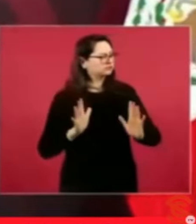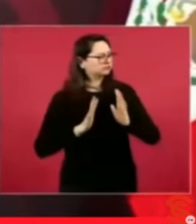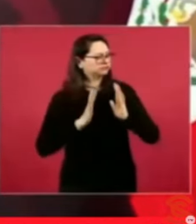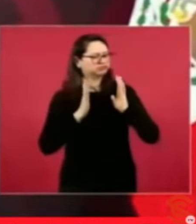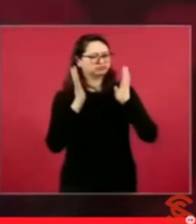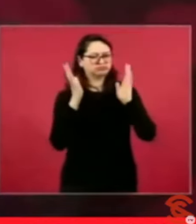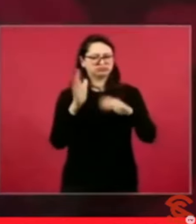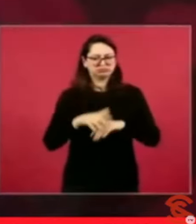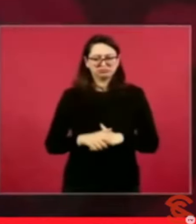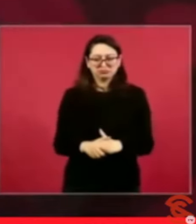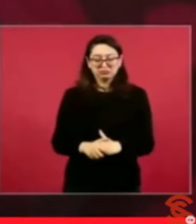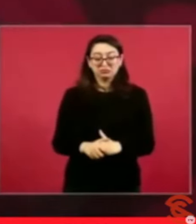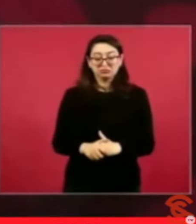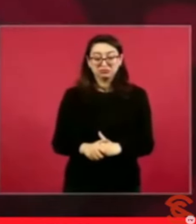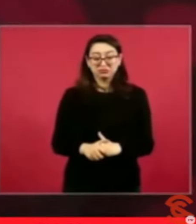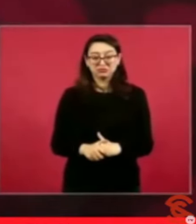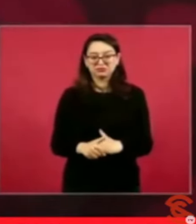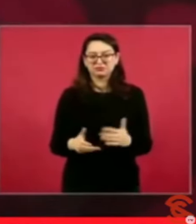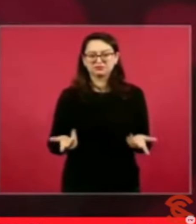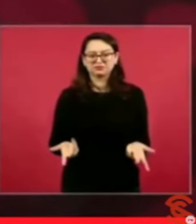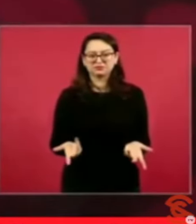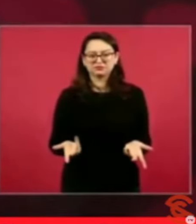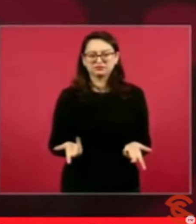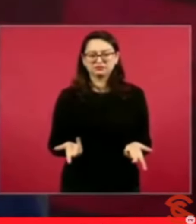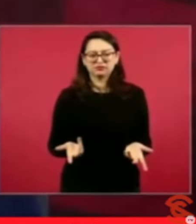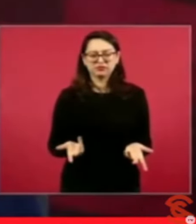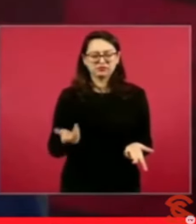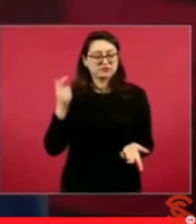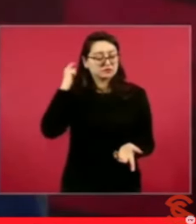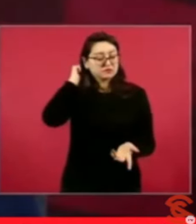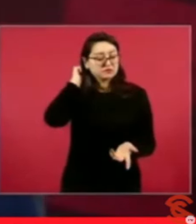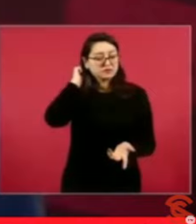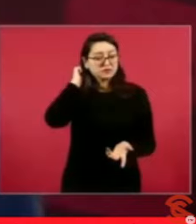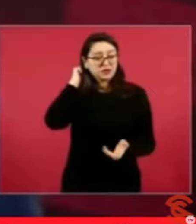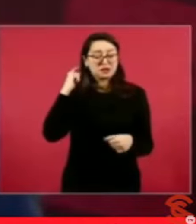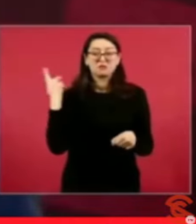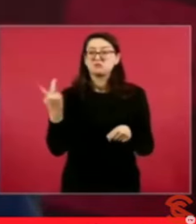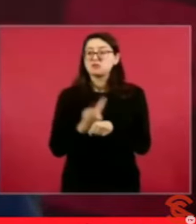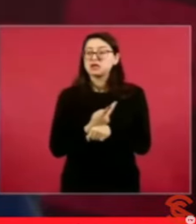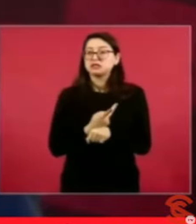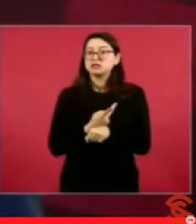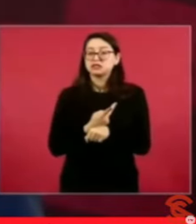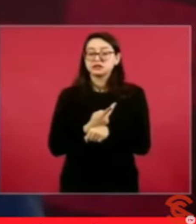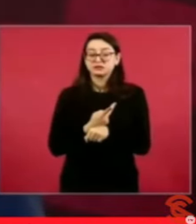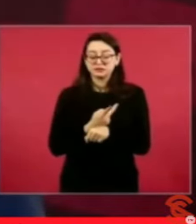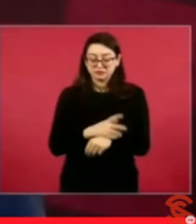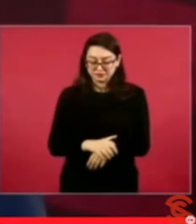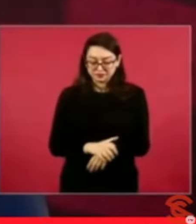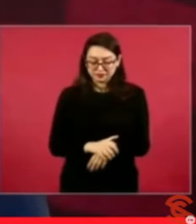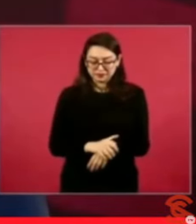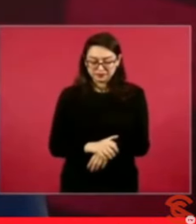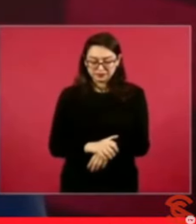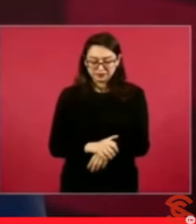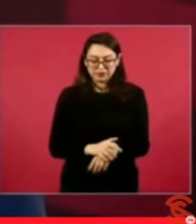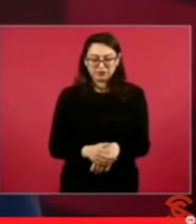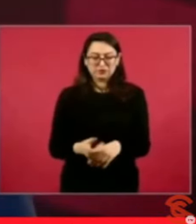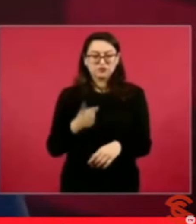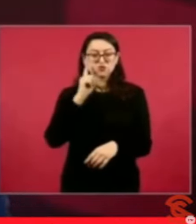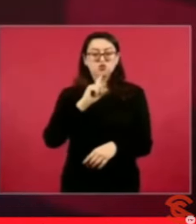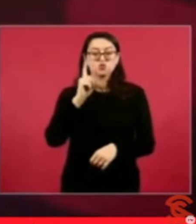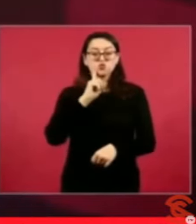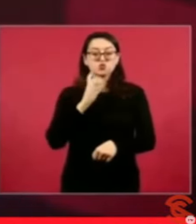amente no sale salió de una dama de una compañera que